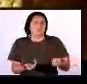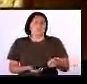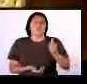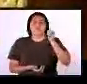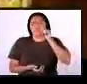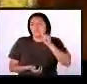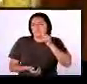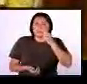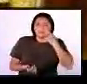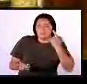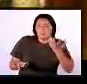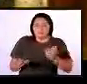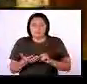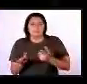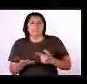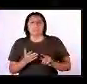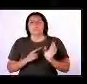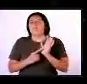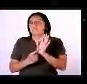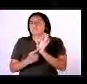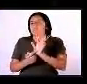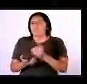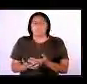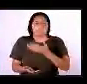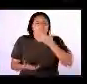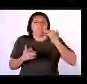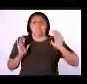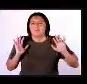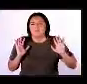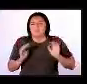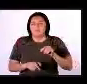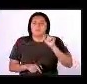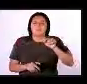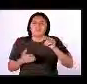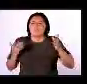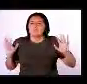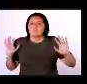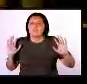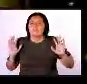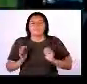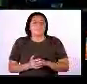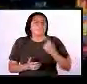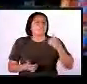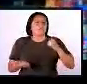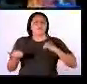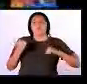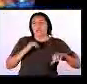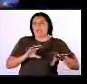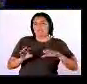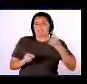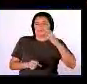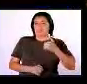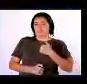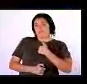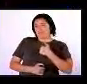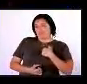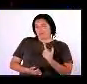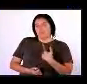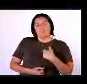actores y actrices que se han expresado y han dado lo mejor de sí. Y eso es, para una actriz como yo, eso